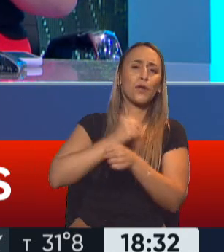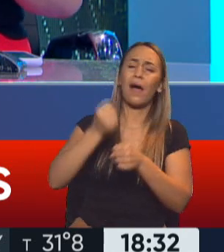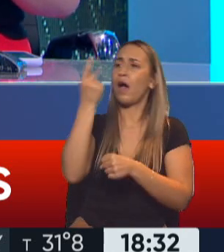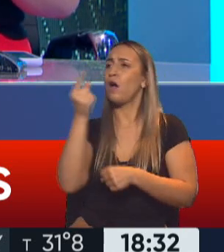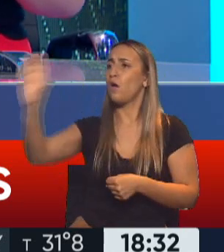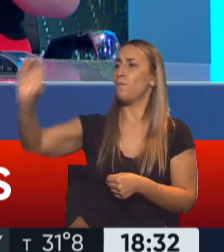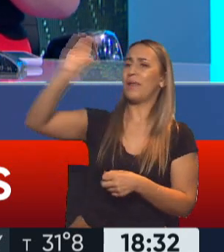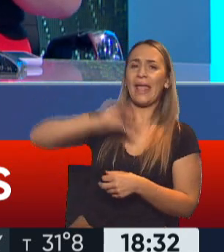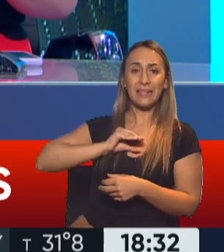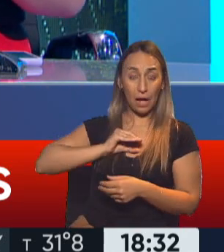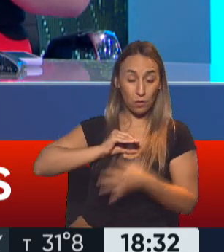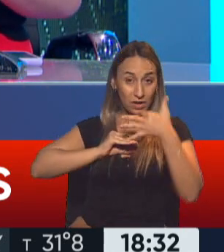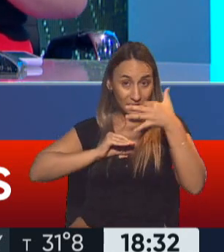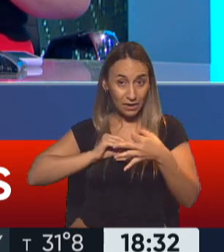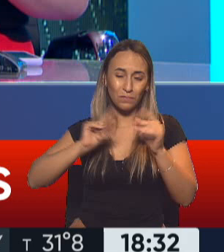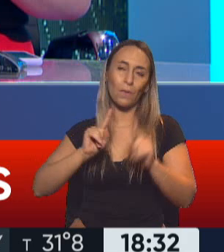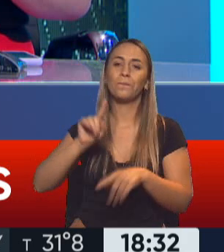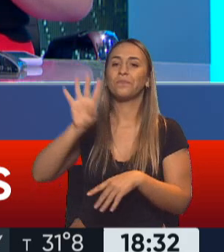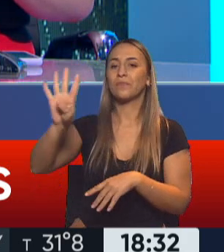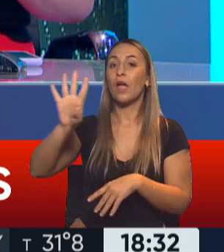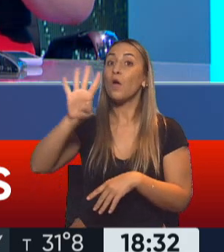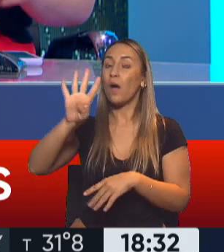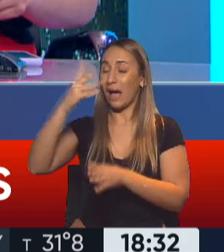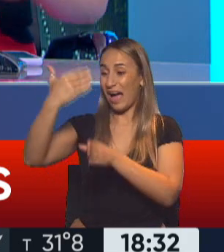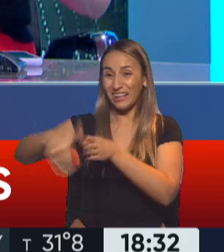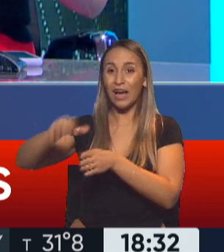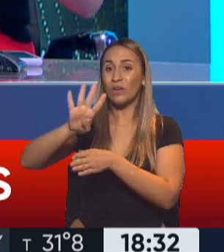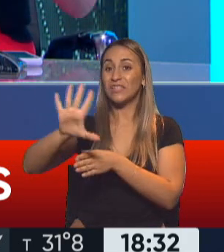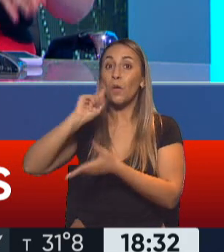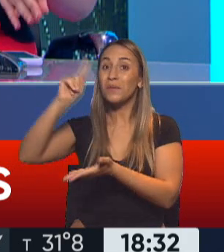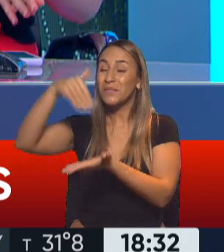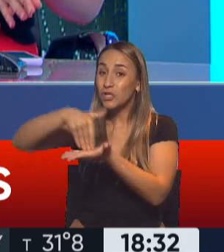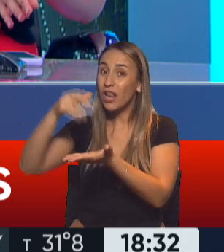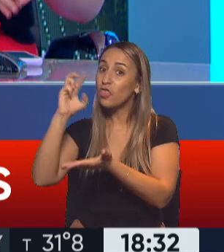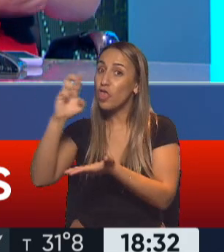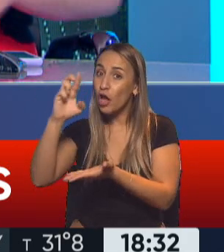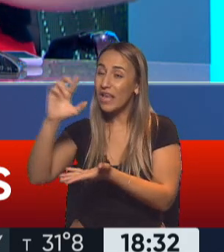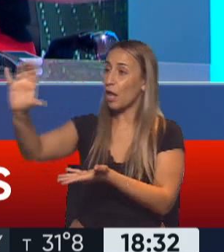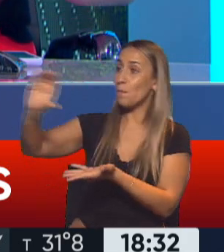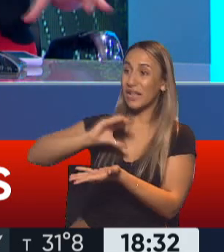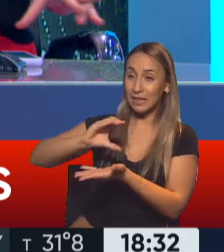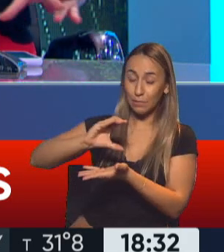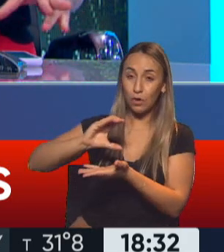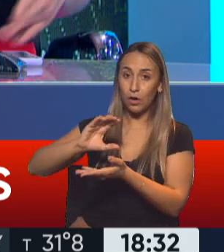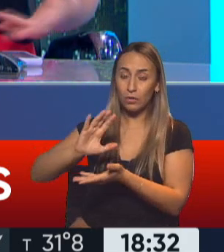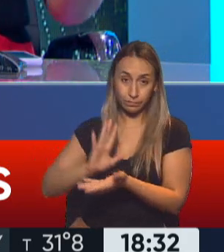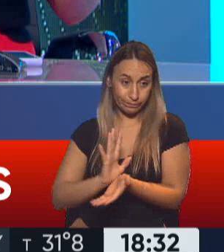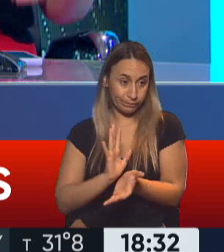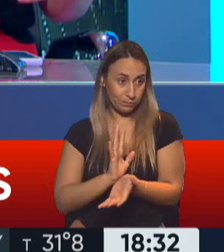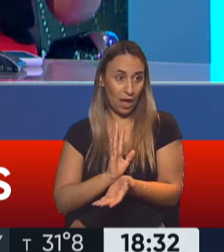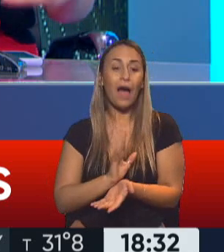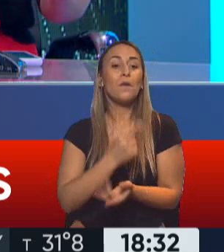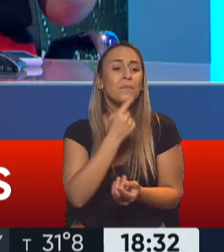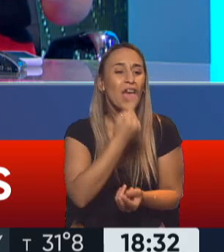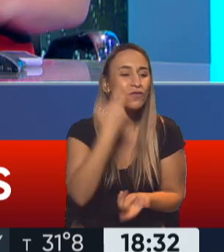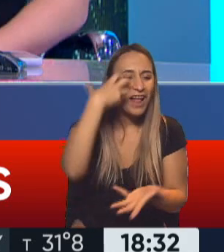dólares al país por parte del Fondo Monetario se cortan en los 45.000 millones, pero a la hora de tomar esa deuda no hubo Congreso de por medio y aún